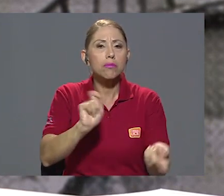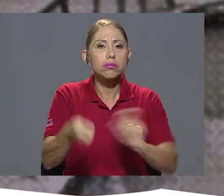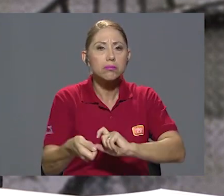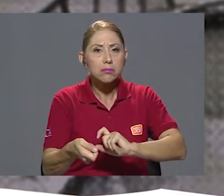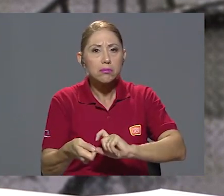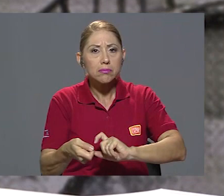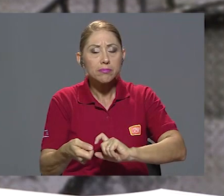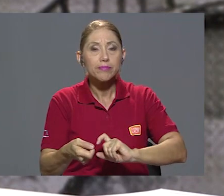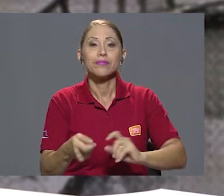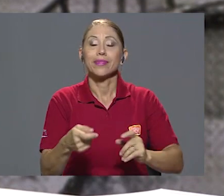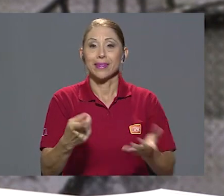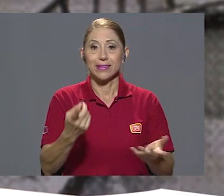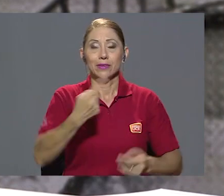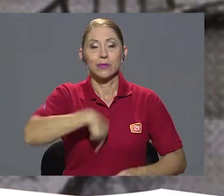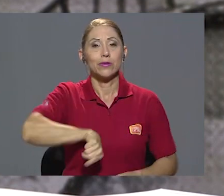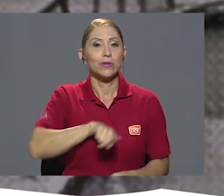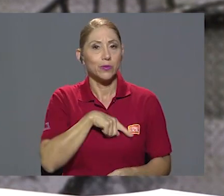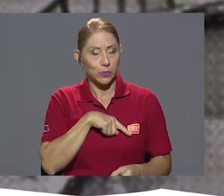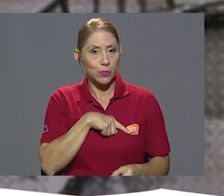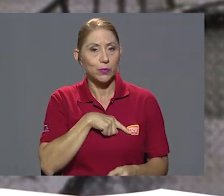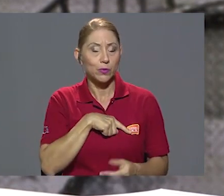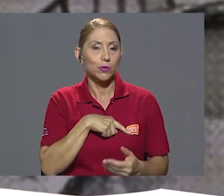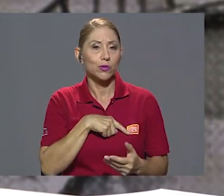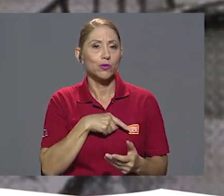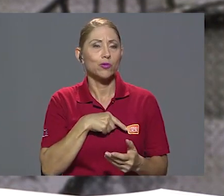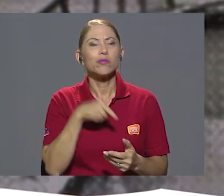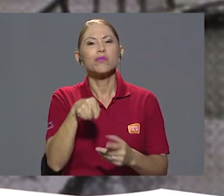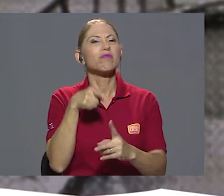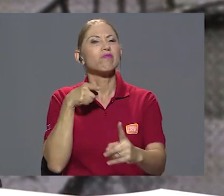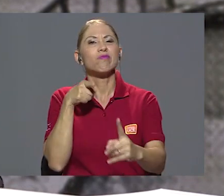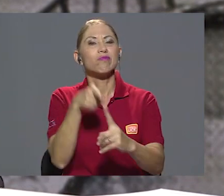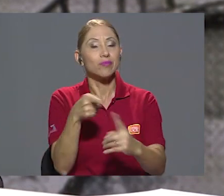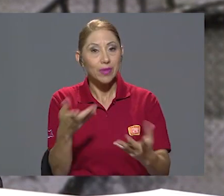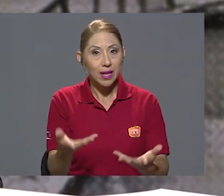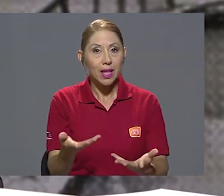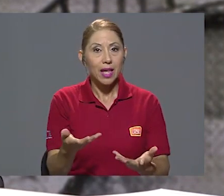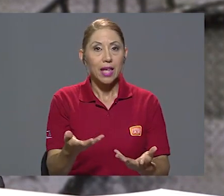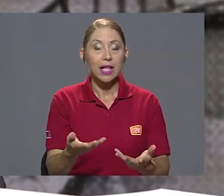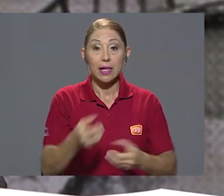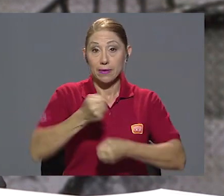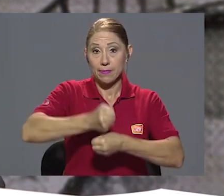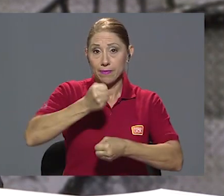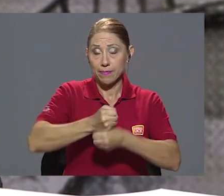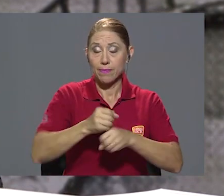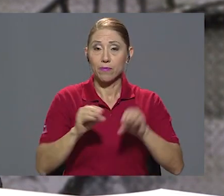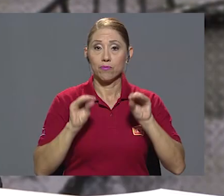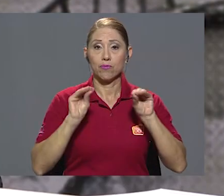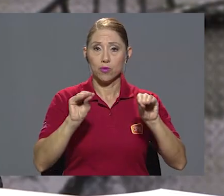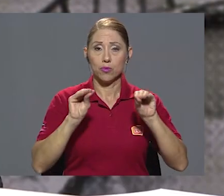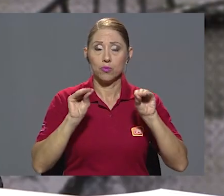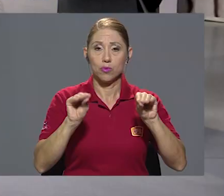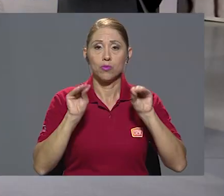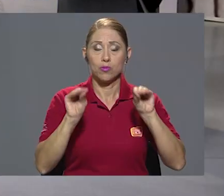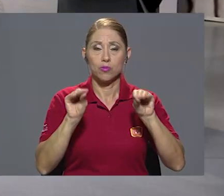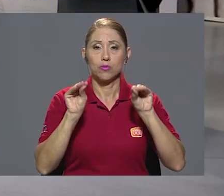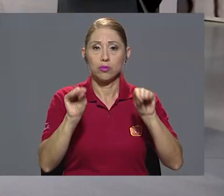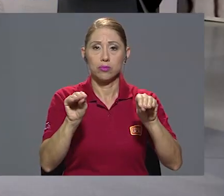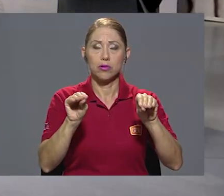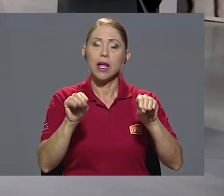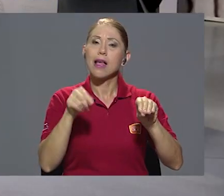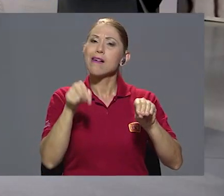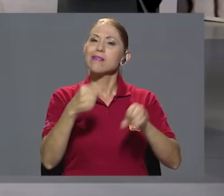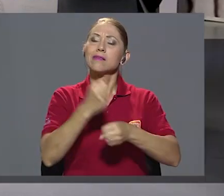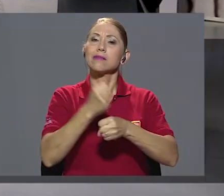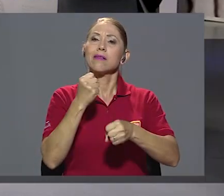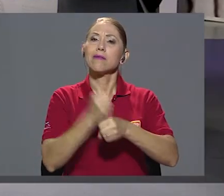transformarlo. Entonces, nosotros buscamos con esto que el ejercicio docente se convierta más